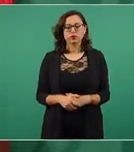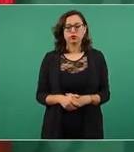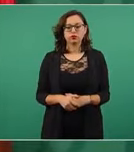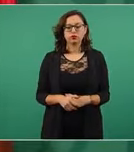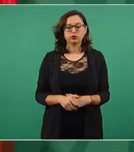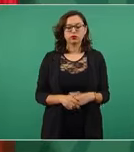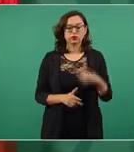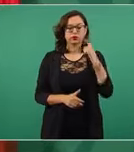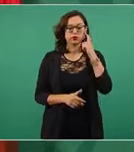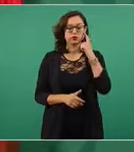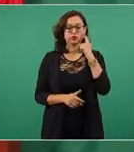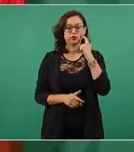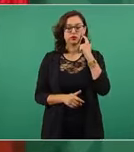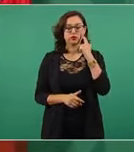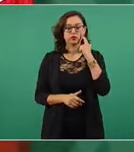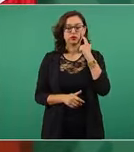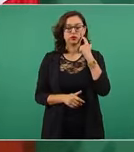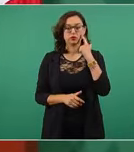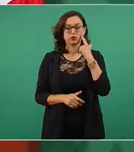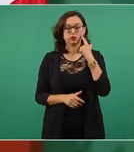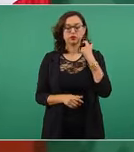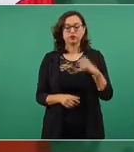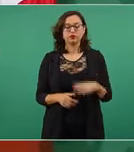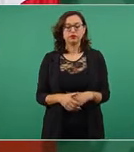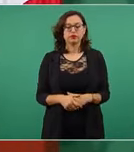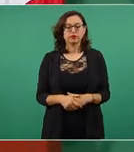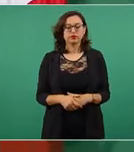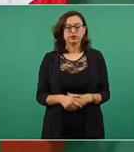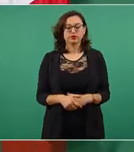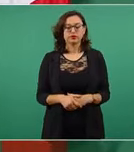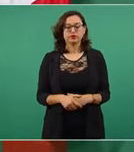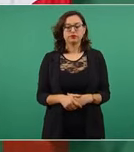Y quien llega,